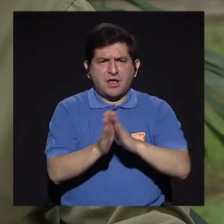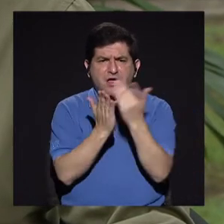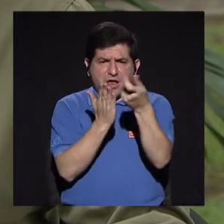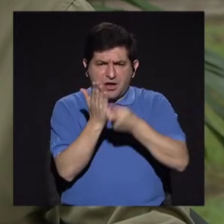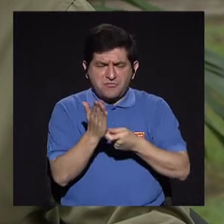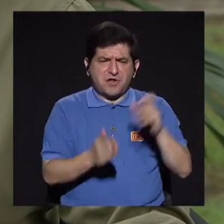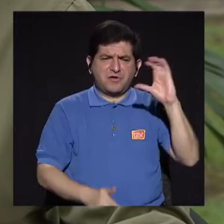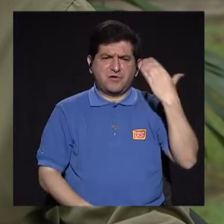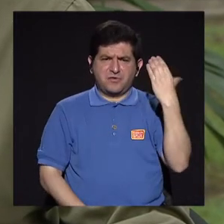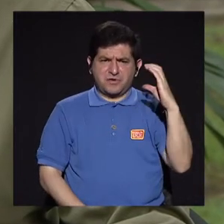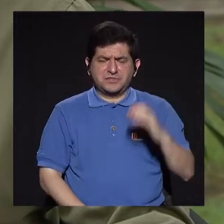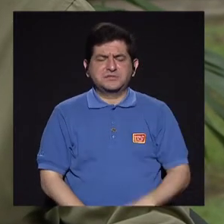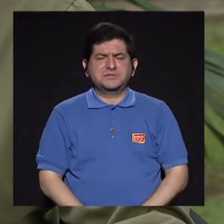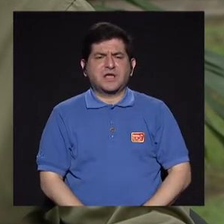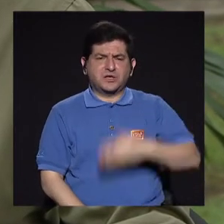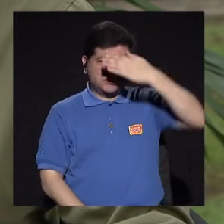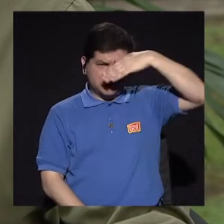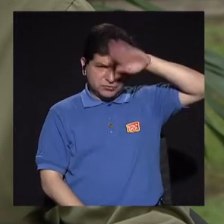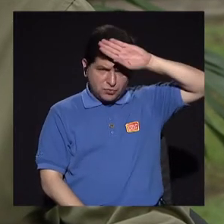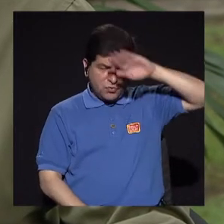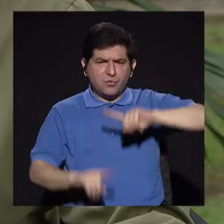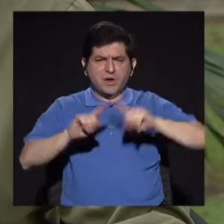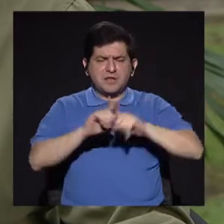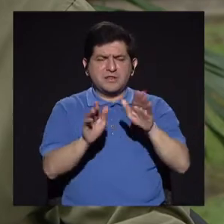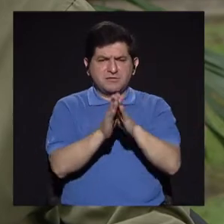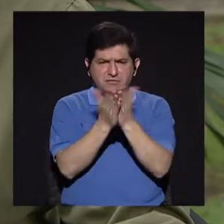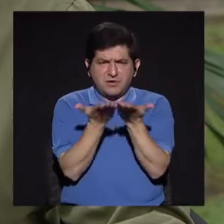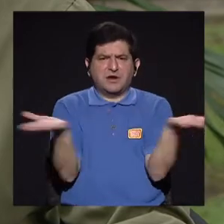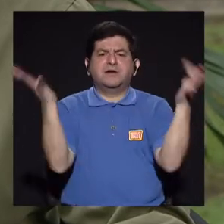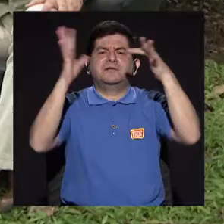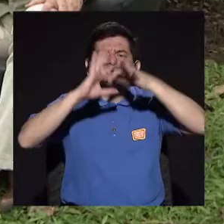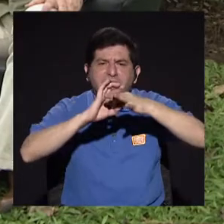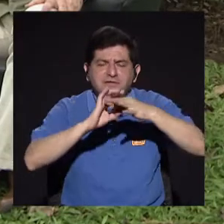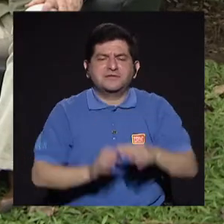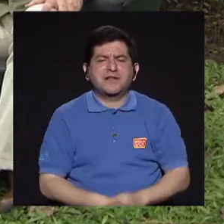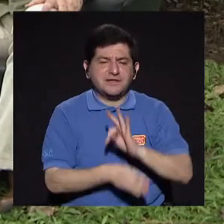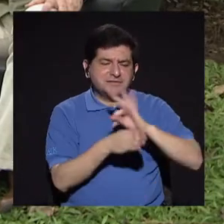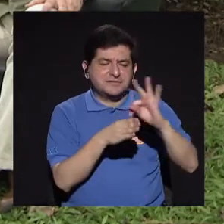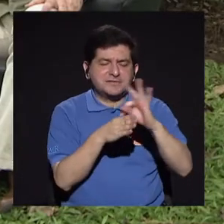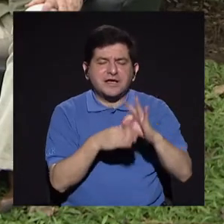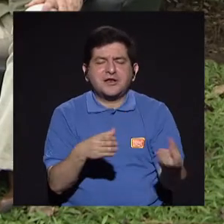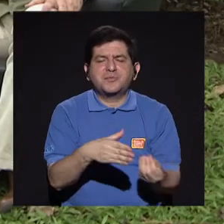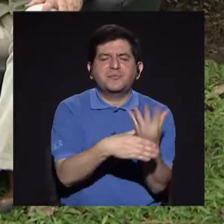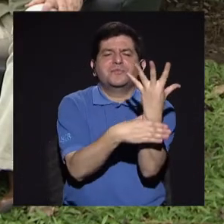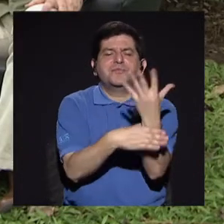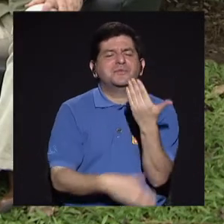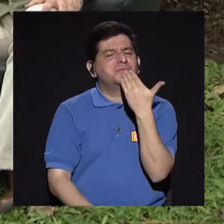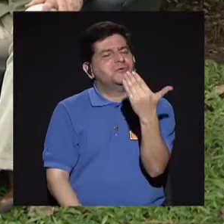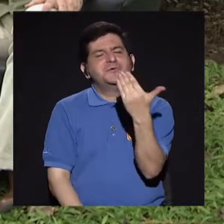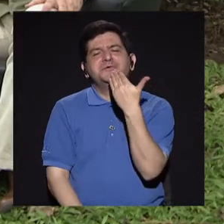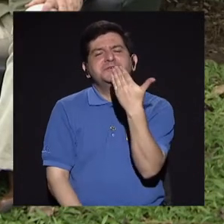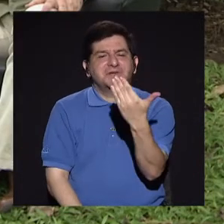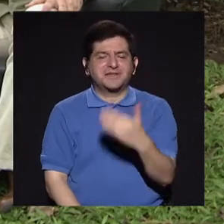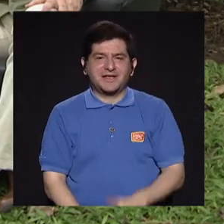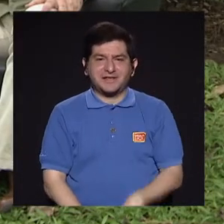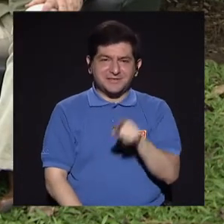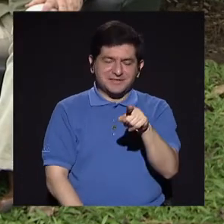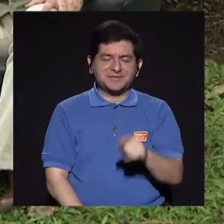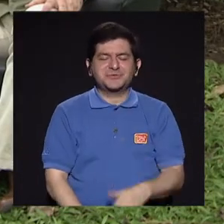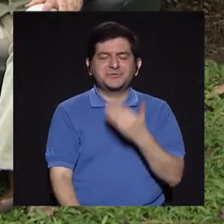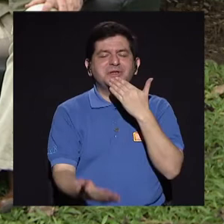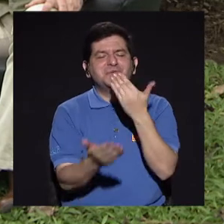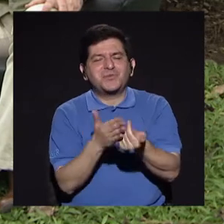revistas colombianas, revistas cubanas. También ha escrito varios libros relacionados con la terapia floral y le agradecemos mucho, don Boris, la